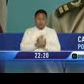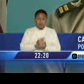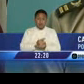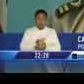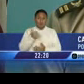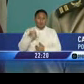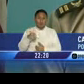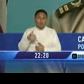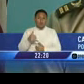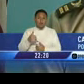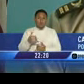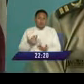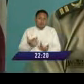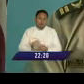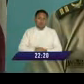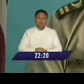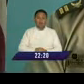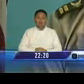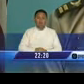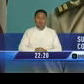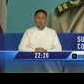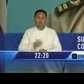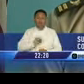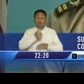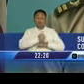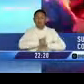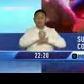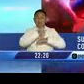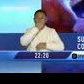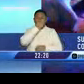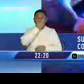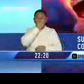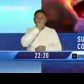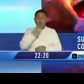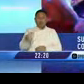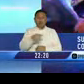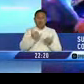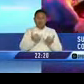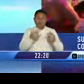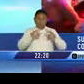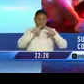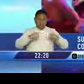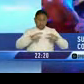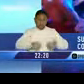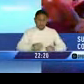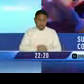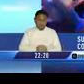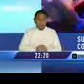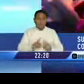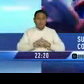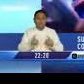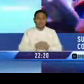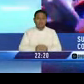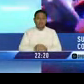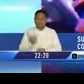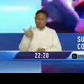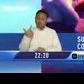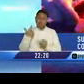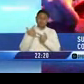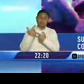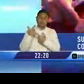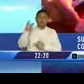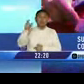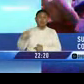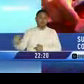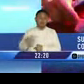o un arma plástica. Si bien, según la autoridad, este caso está bajo investigación, pero es con esta presunta arma de juguete que el